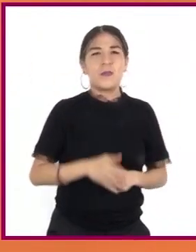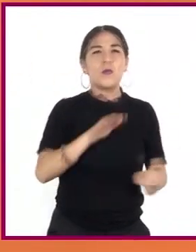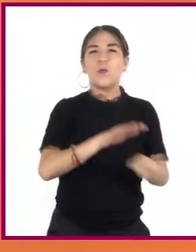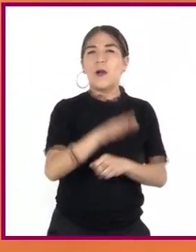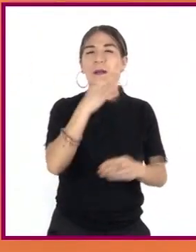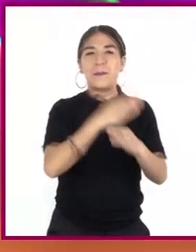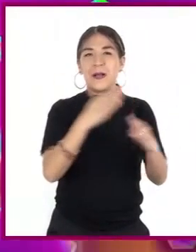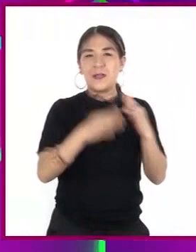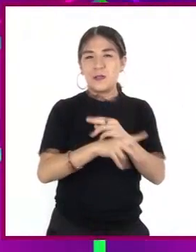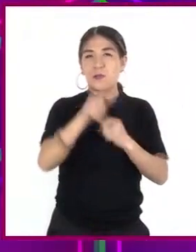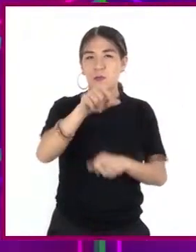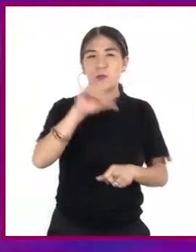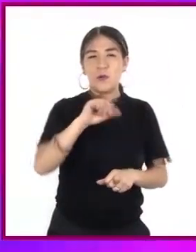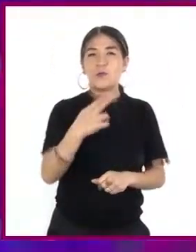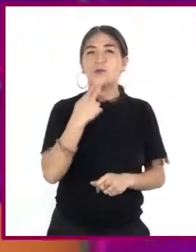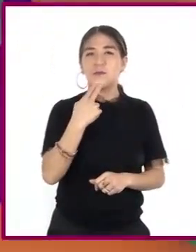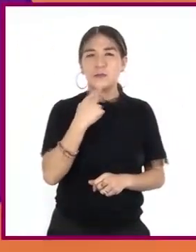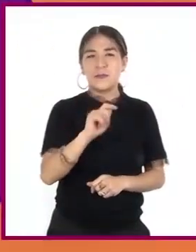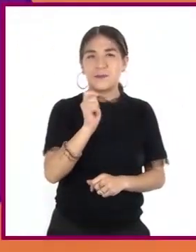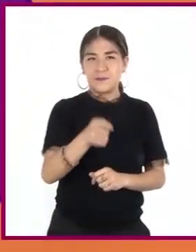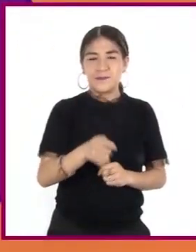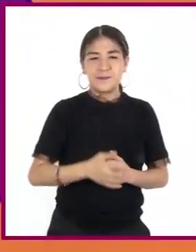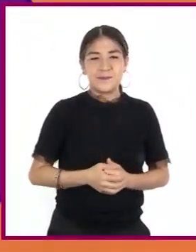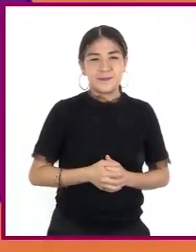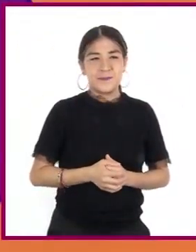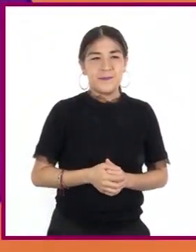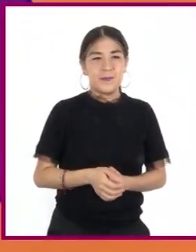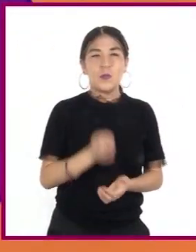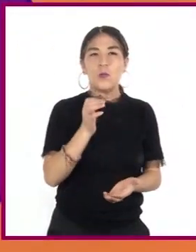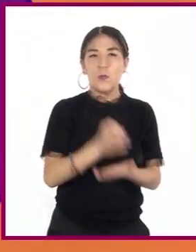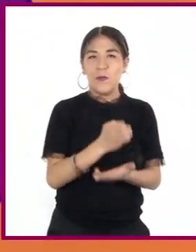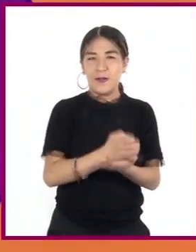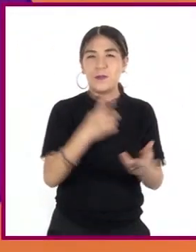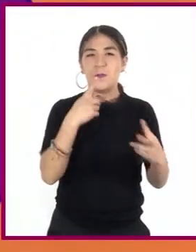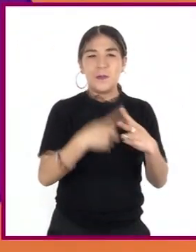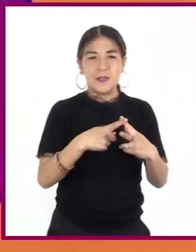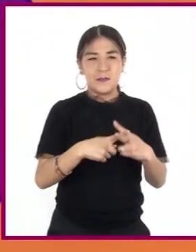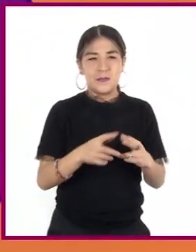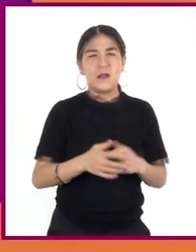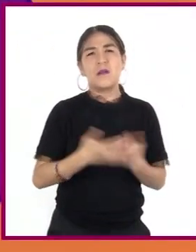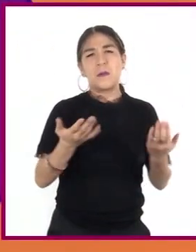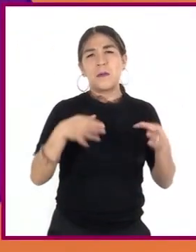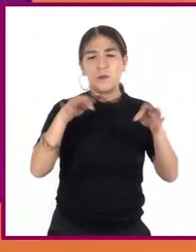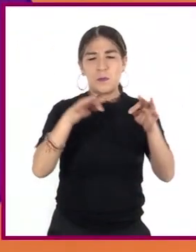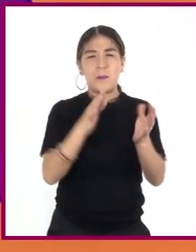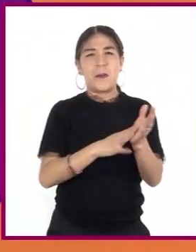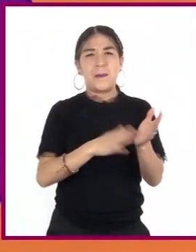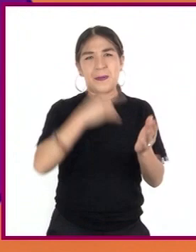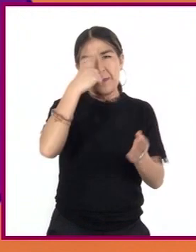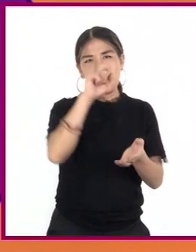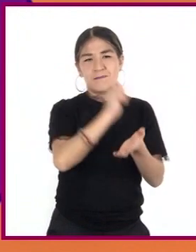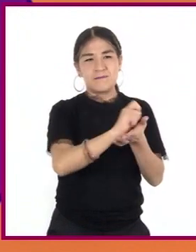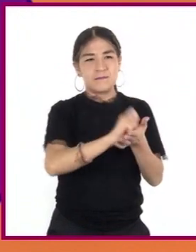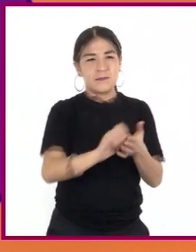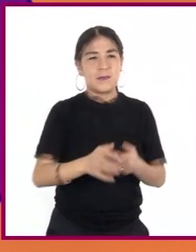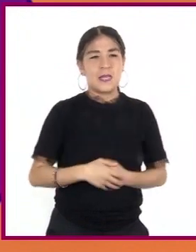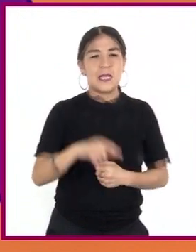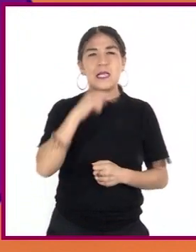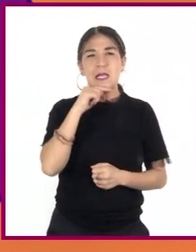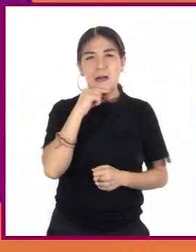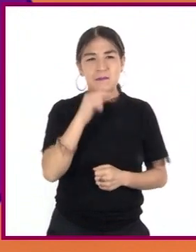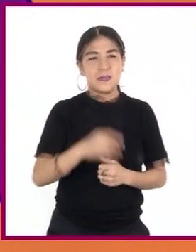que utilizarán en esta sesión son su cuaderno de matemáticas o papel para tomar notas,